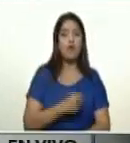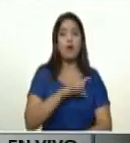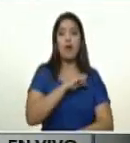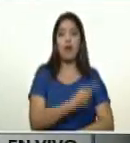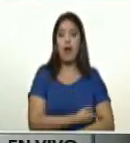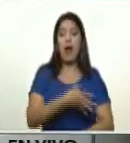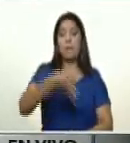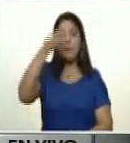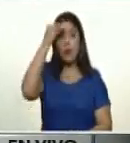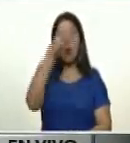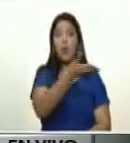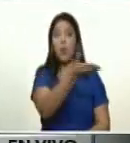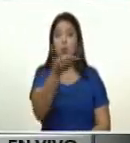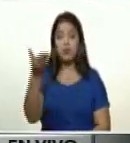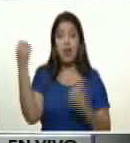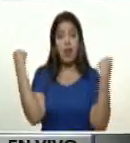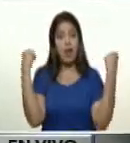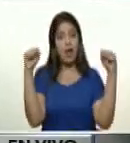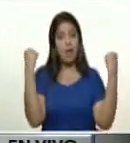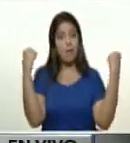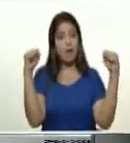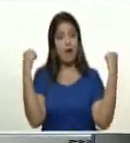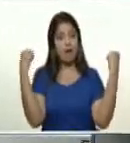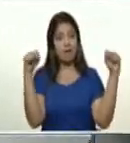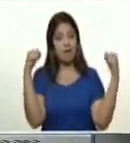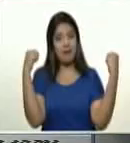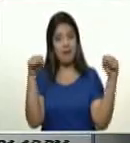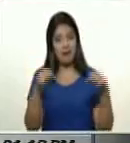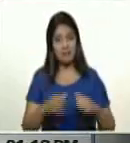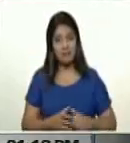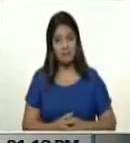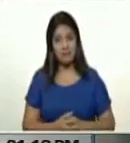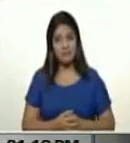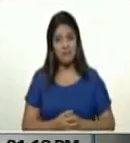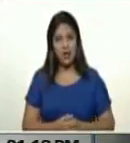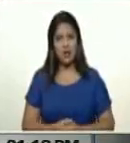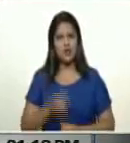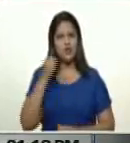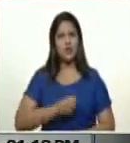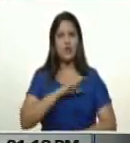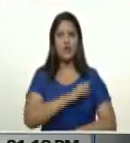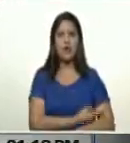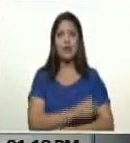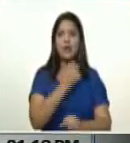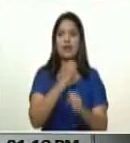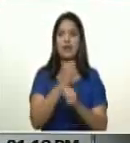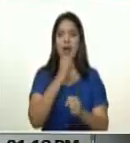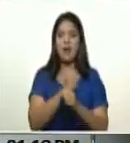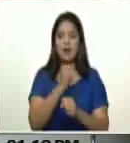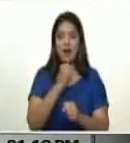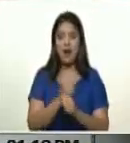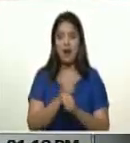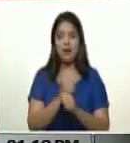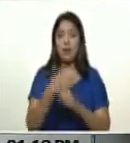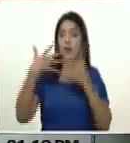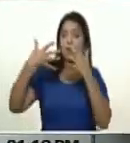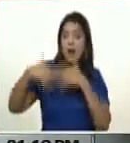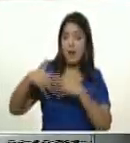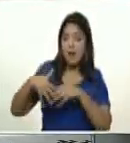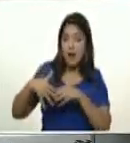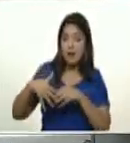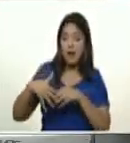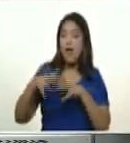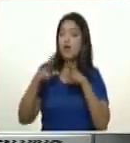Y ustedes lo hacen en la práctica. Su fuerza de trabajo, su conocimiento, la maquinaria y